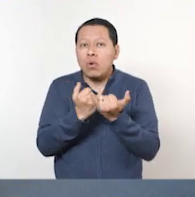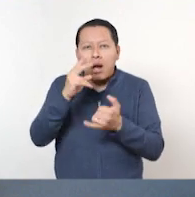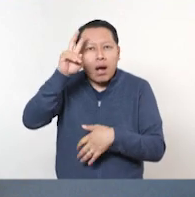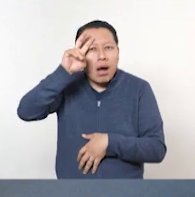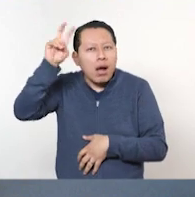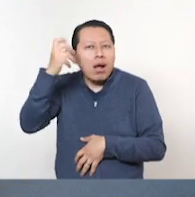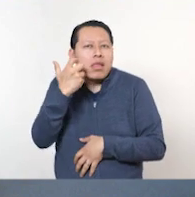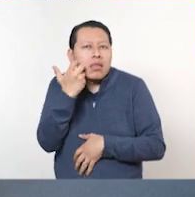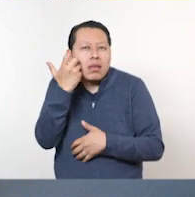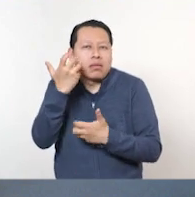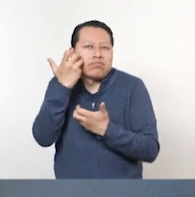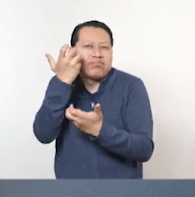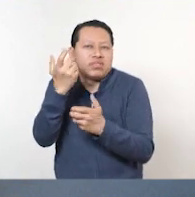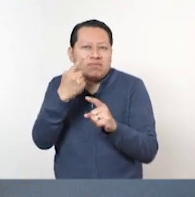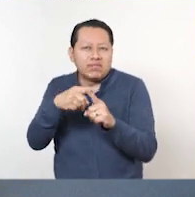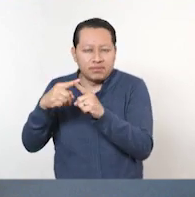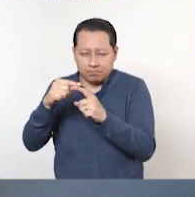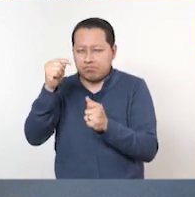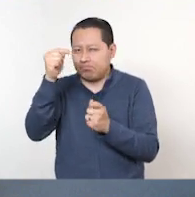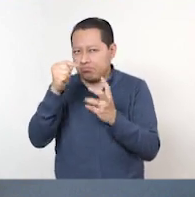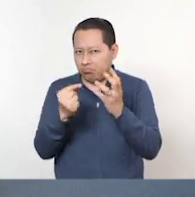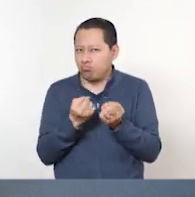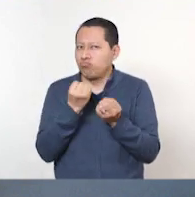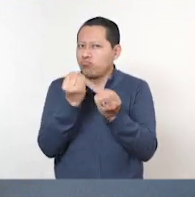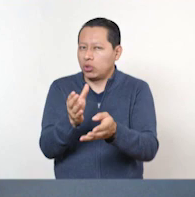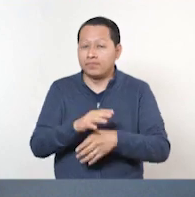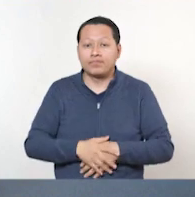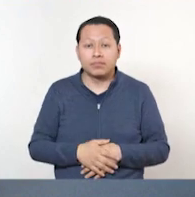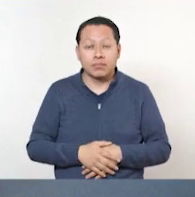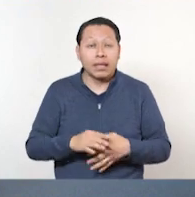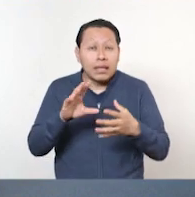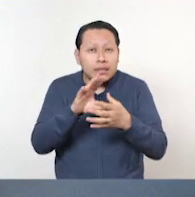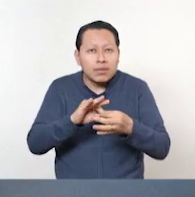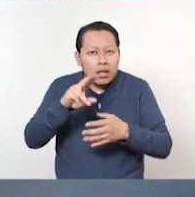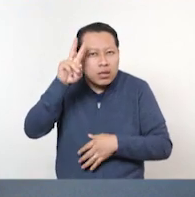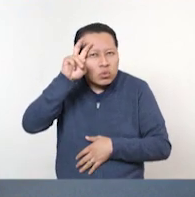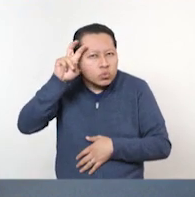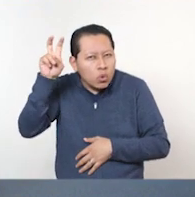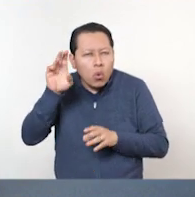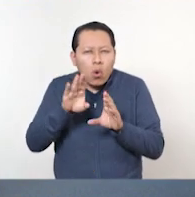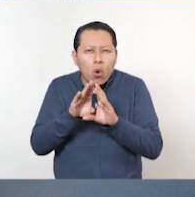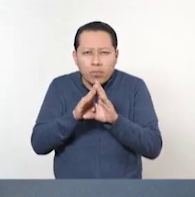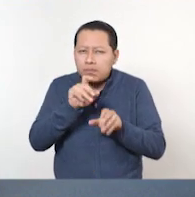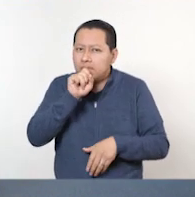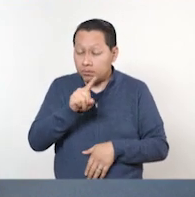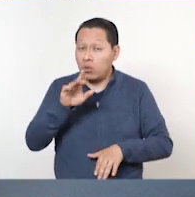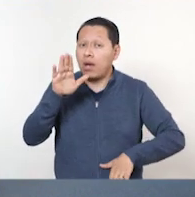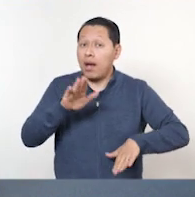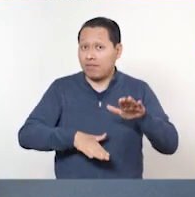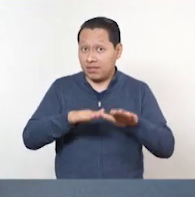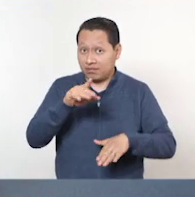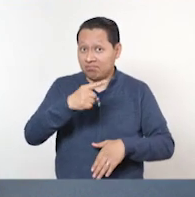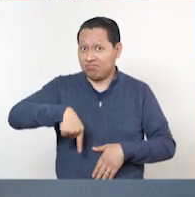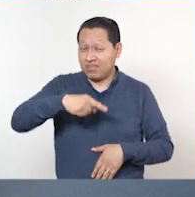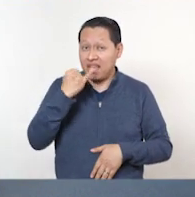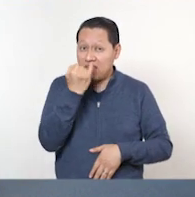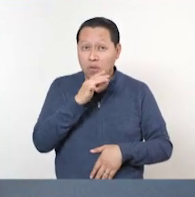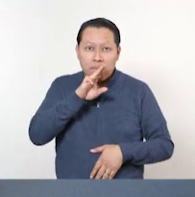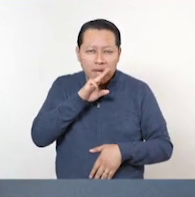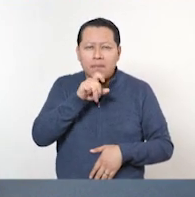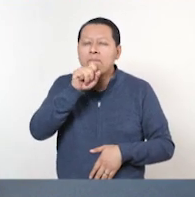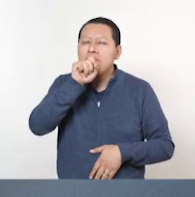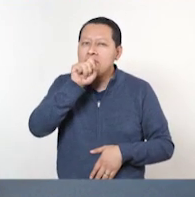también nuestros sueños. Hablando de sueños, casi siempre soñamos en nuestra lengua materna. Ahora me doy cuenta